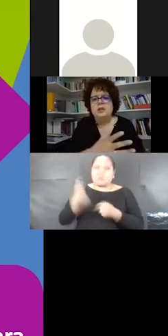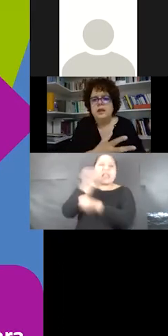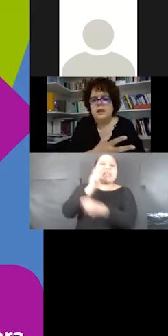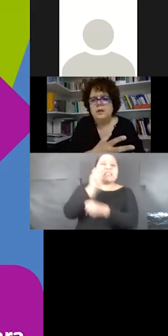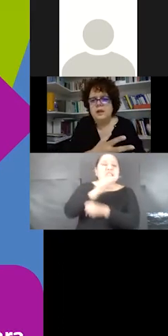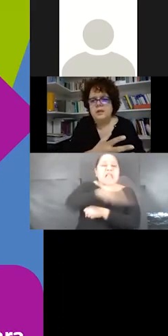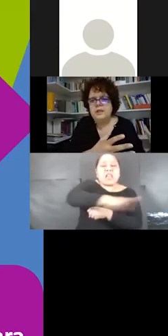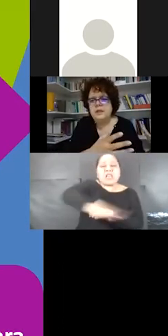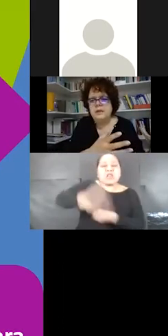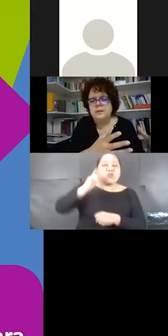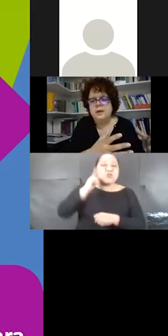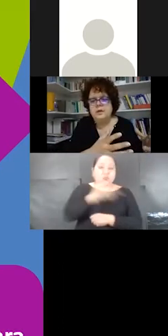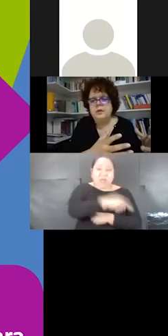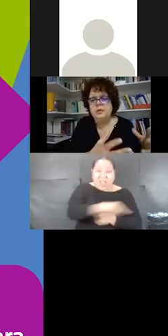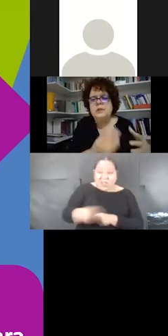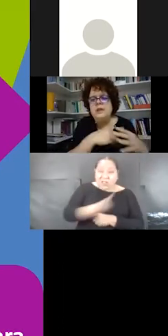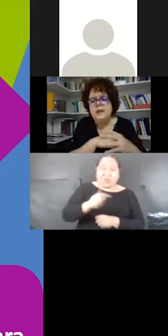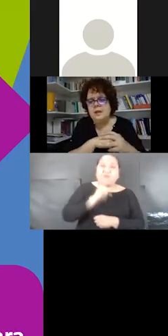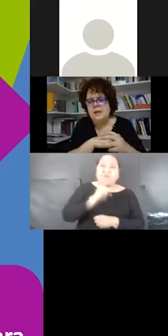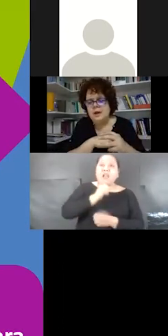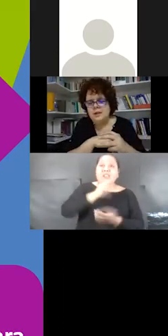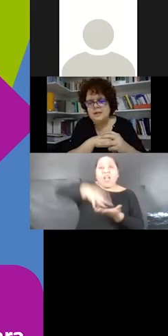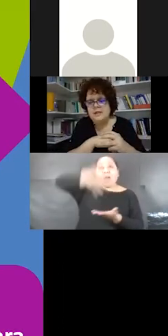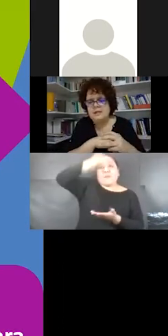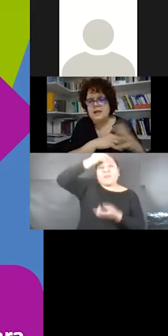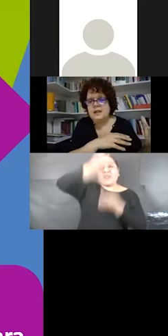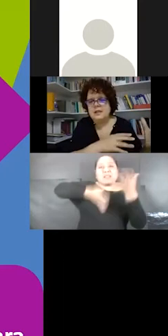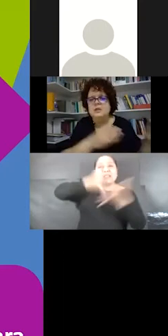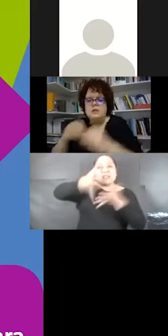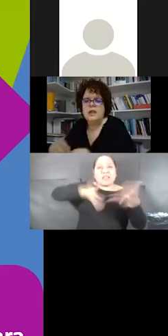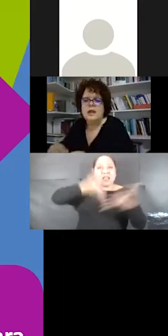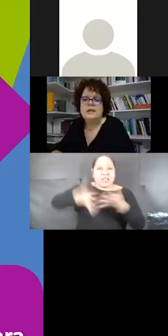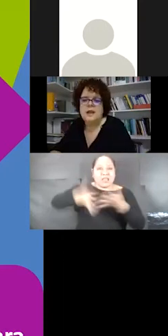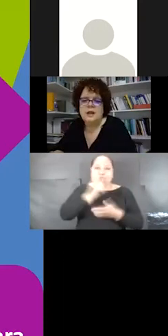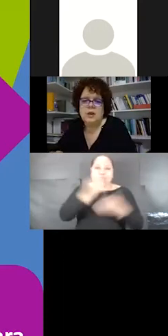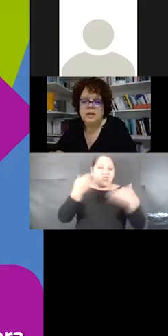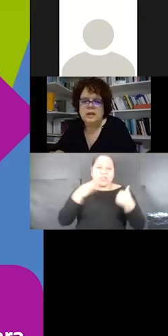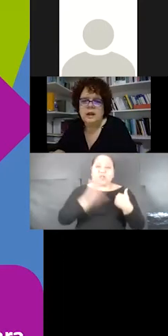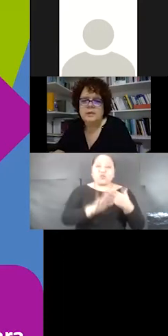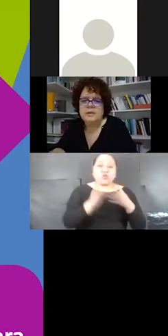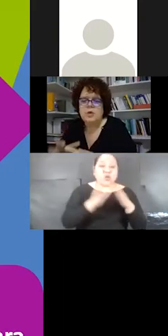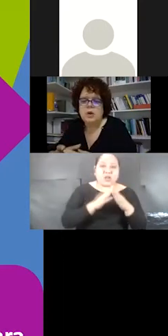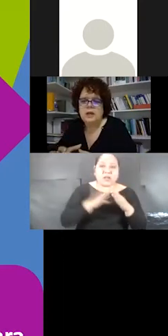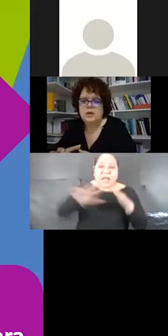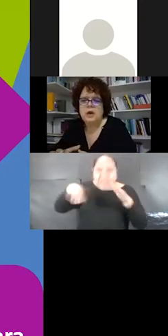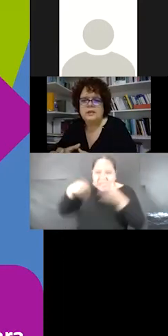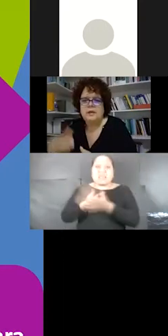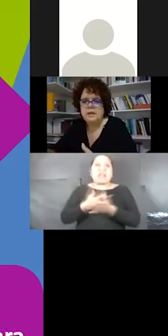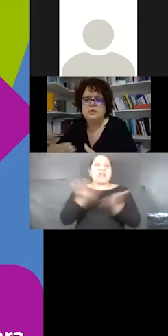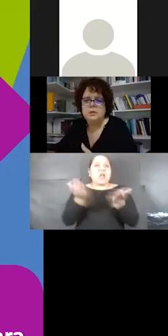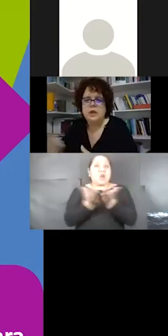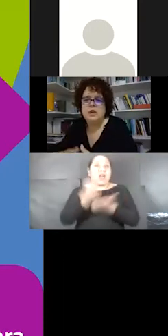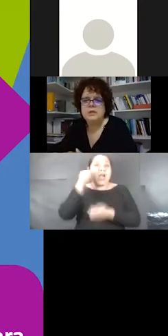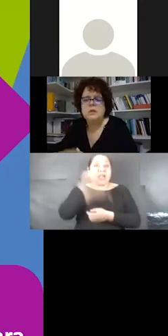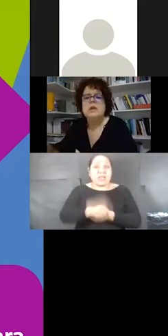niños no tienen la lengua, no quieren la lengua de señas en casa, entonces llega al colegio y generalmente en el colegio, a través de